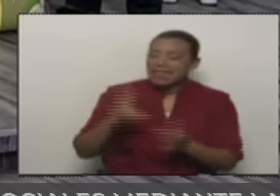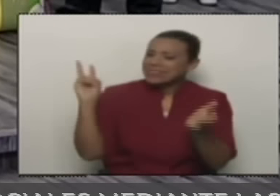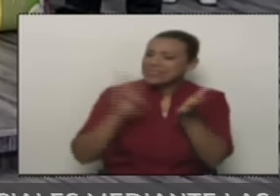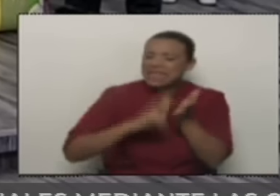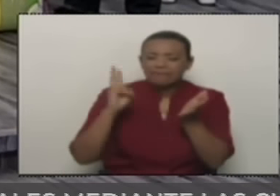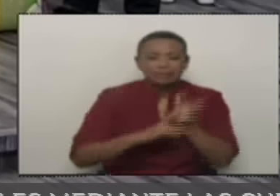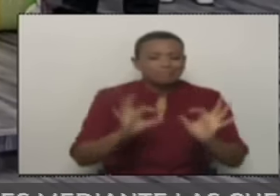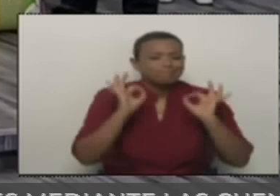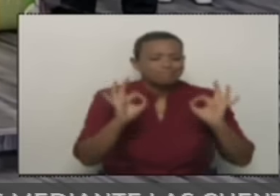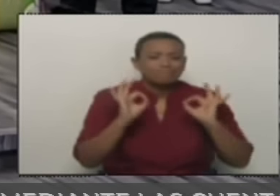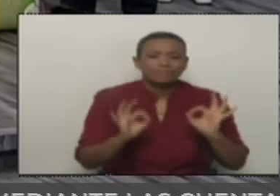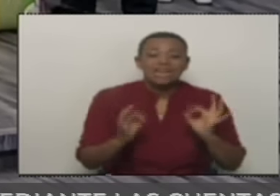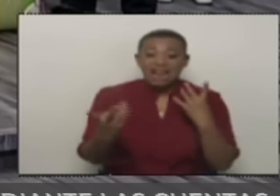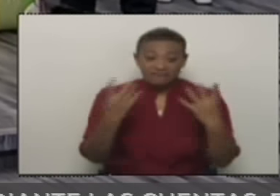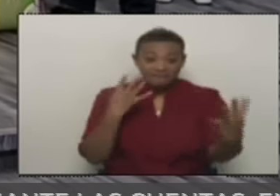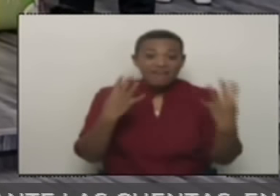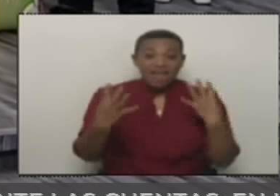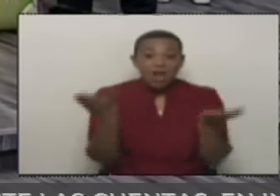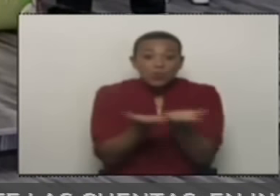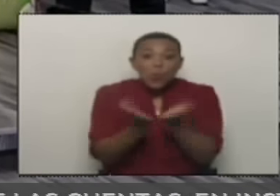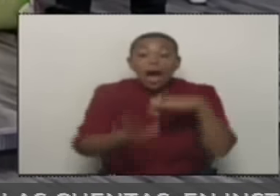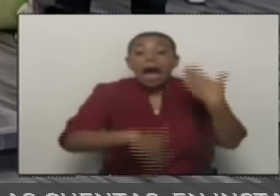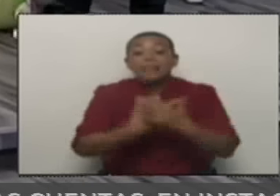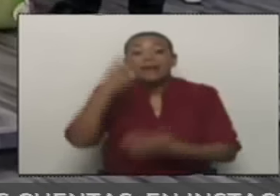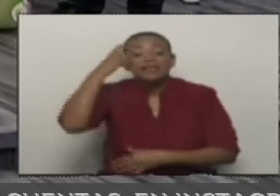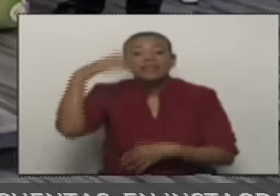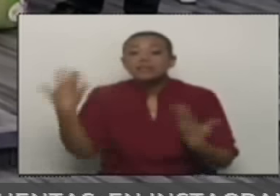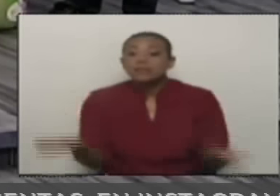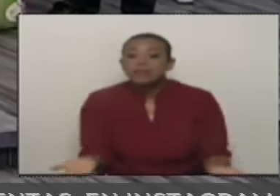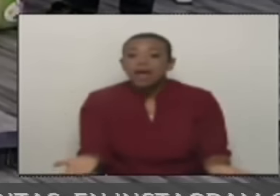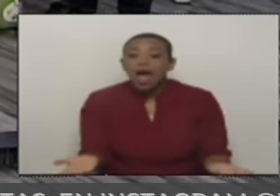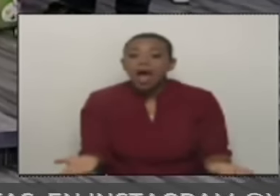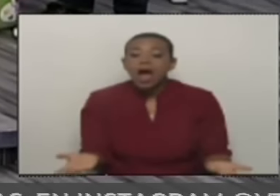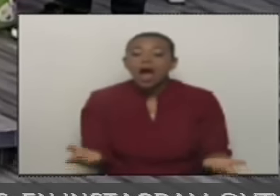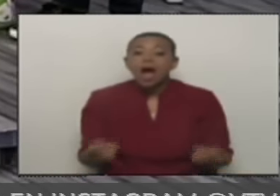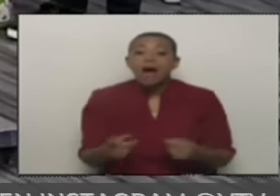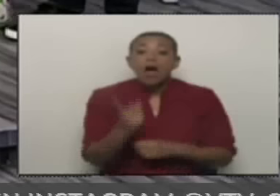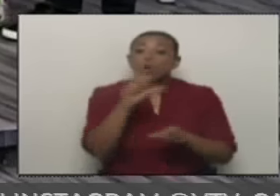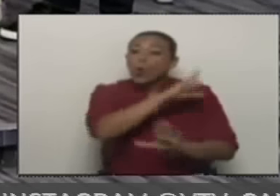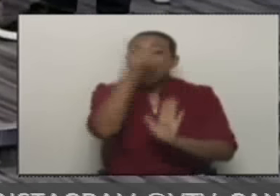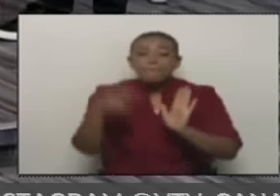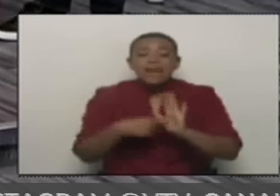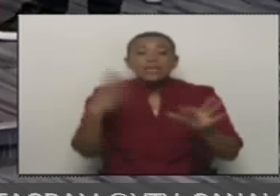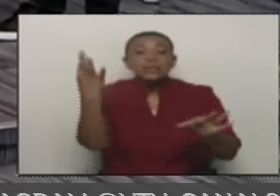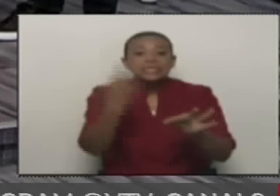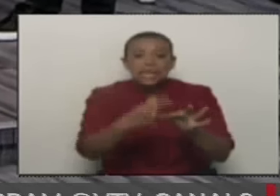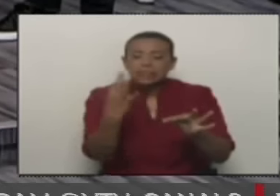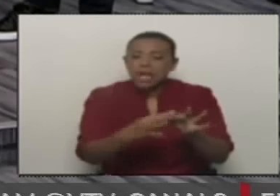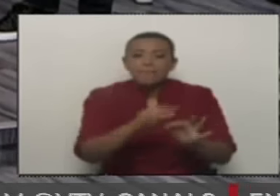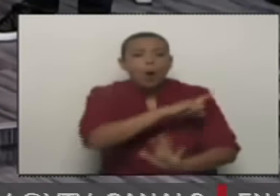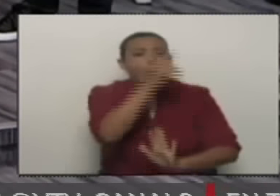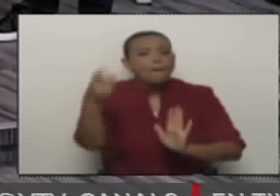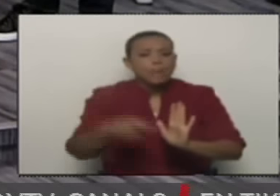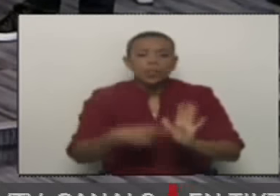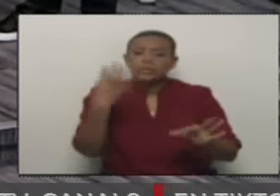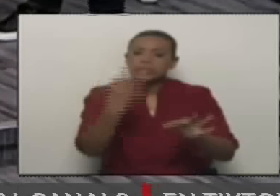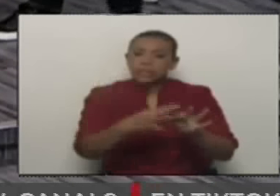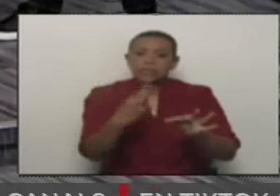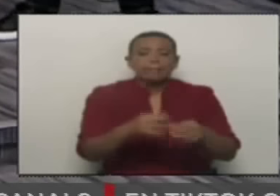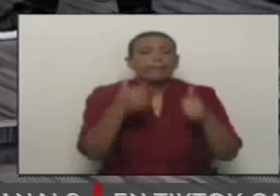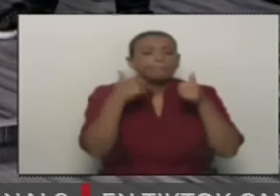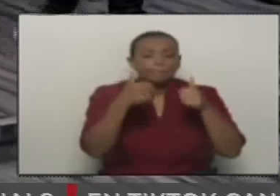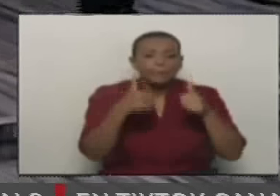Verdaderamente. ¿Y las ferias escolares estarán hasta cuándo? Van a estar por todo este mes. Todo este mes de septiembre van a estar las ferias escolares desplegadas